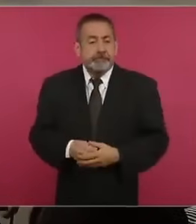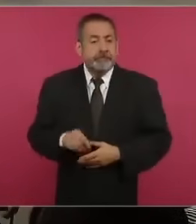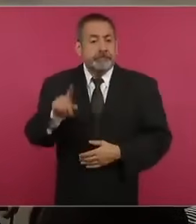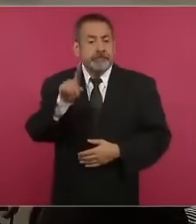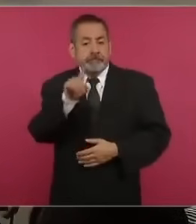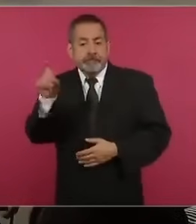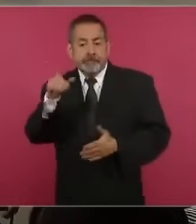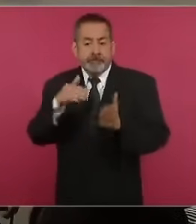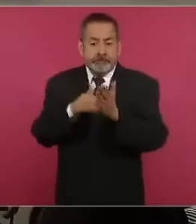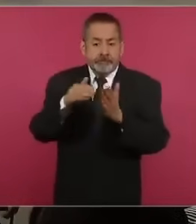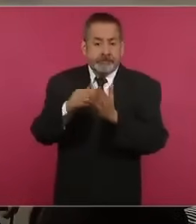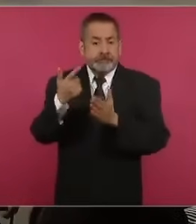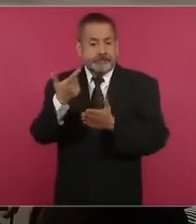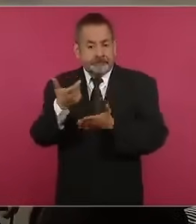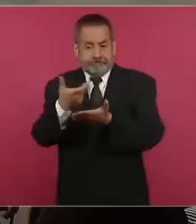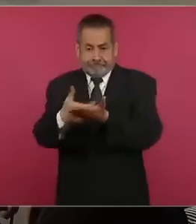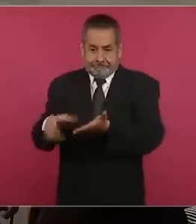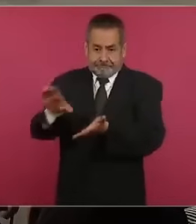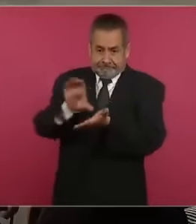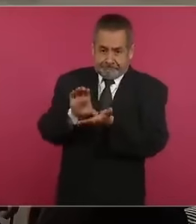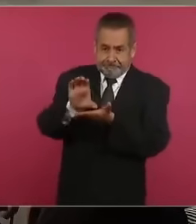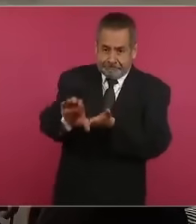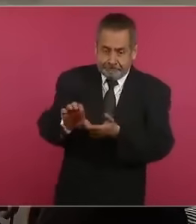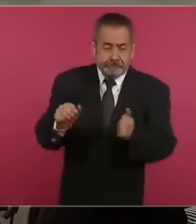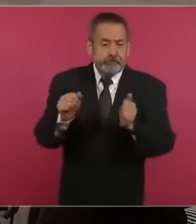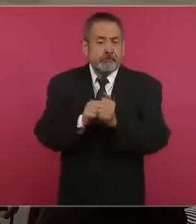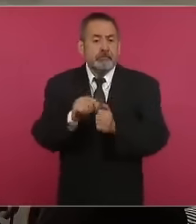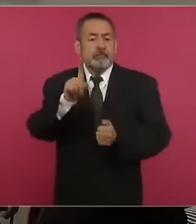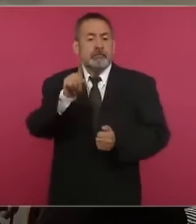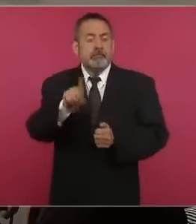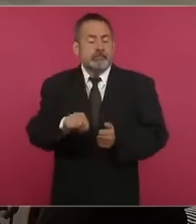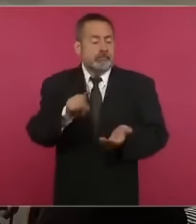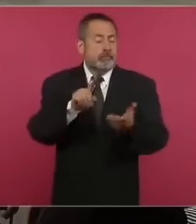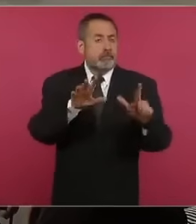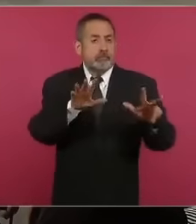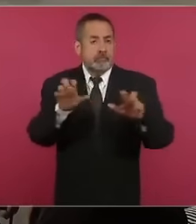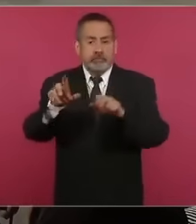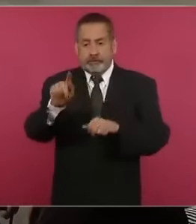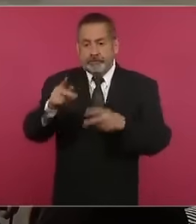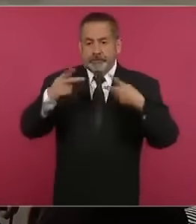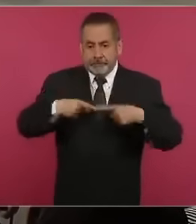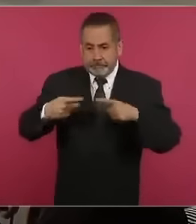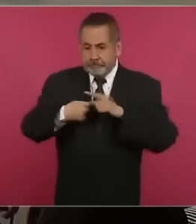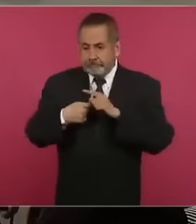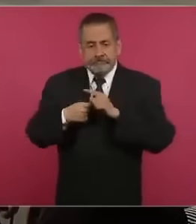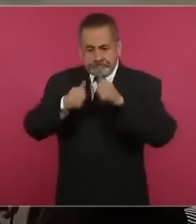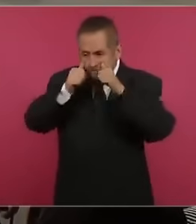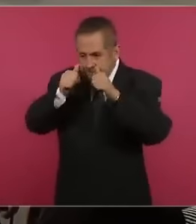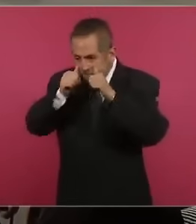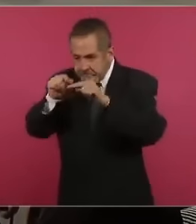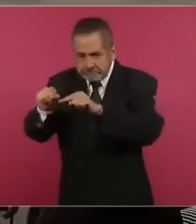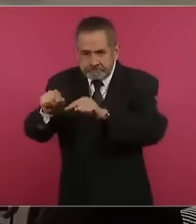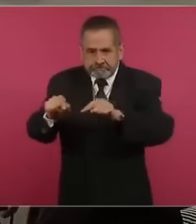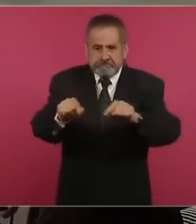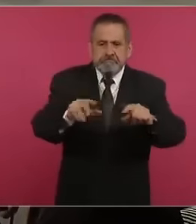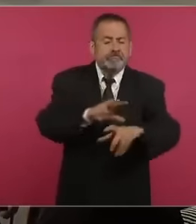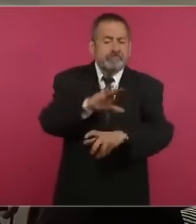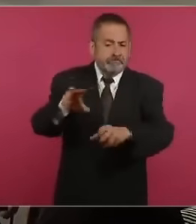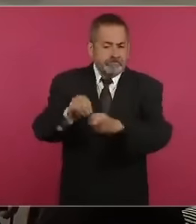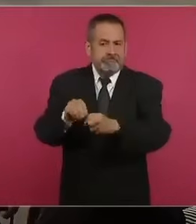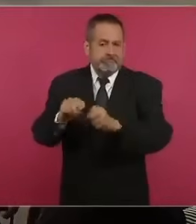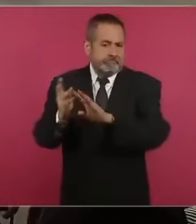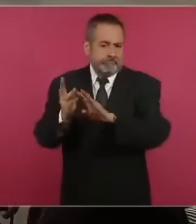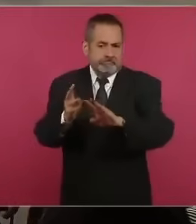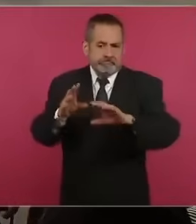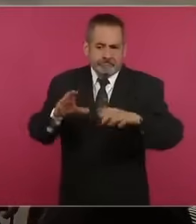de pesos de inversión y de 1,870 personas a las que vamos a atender allí en